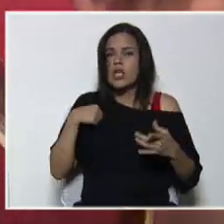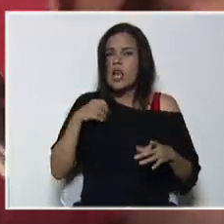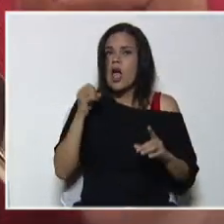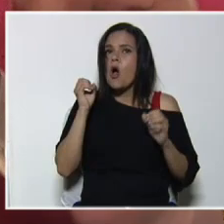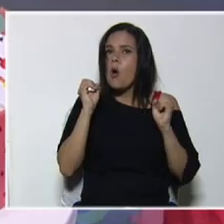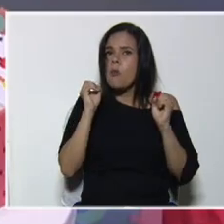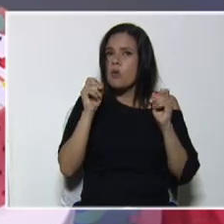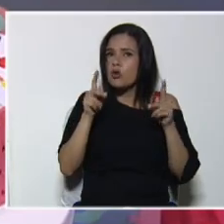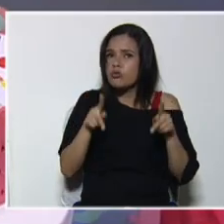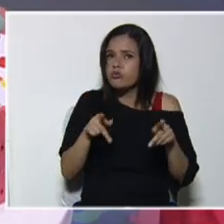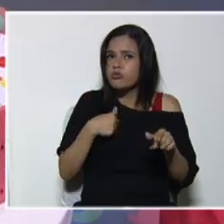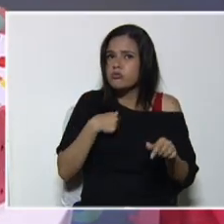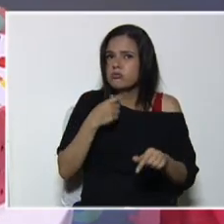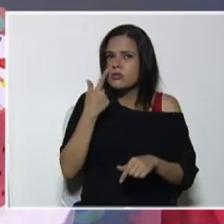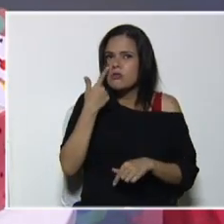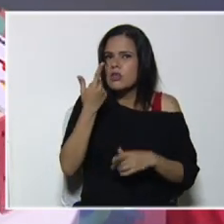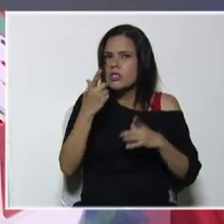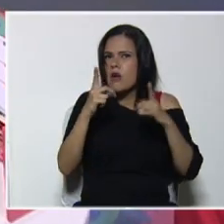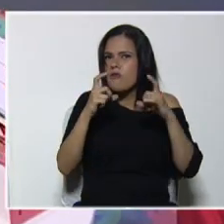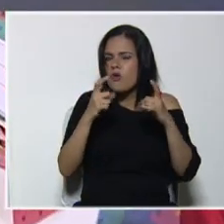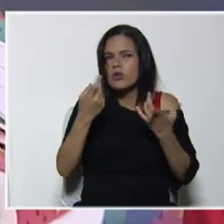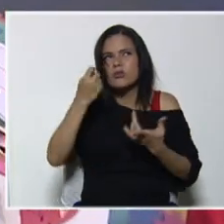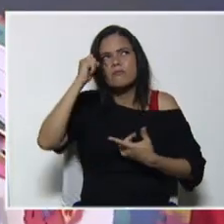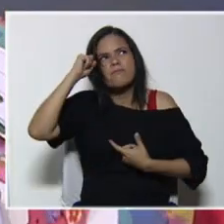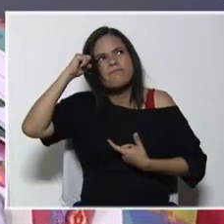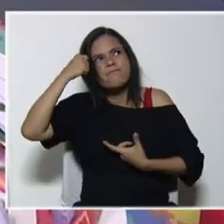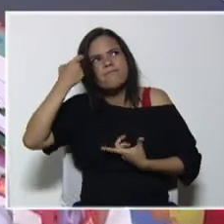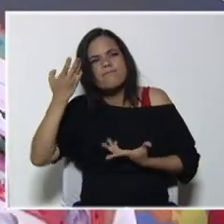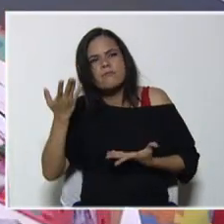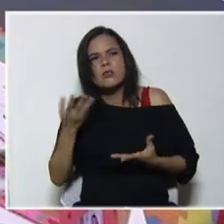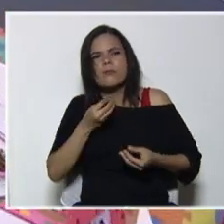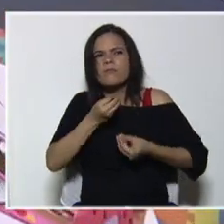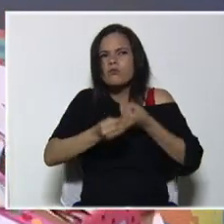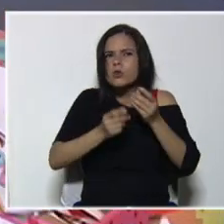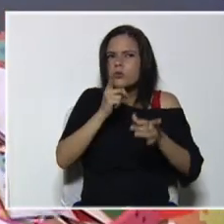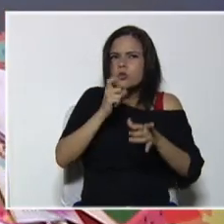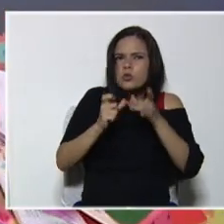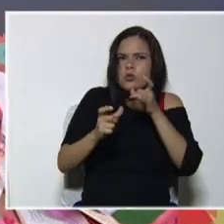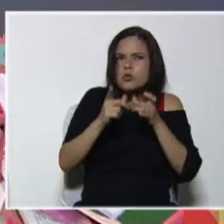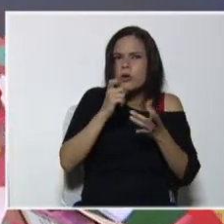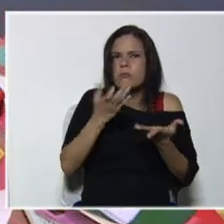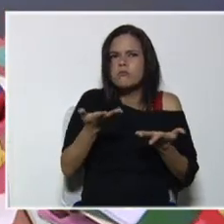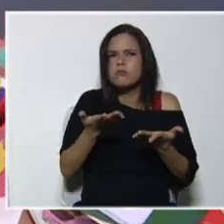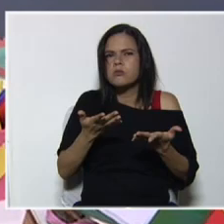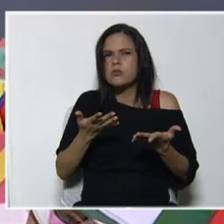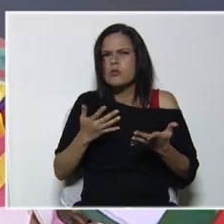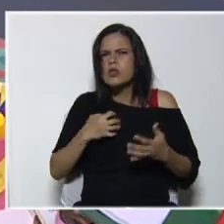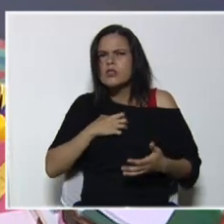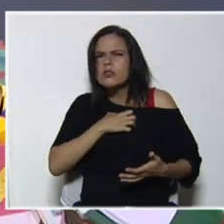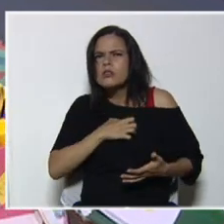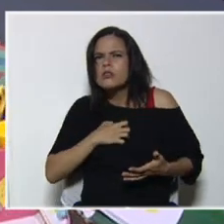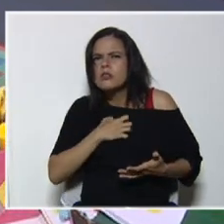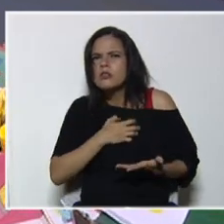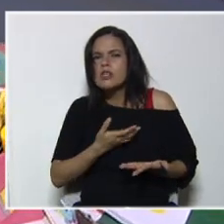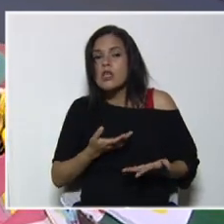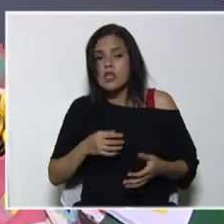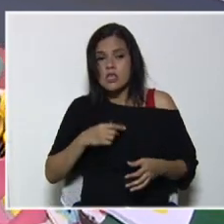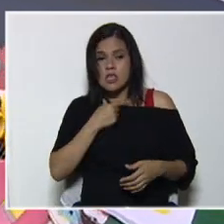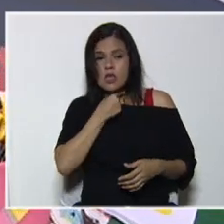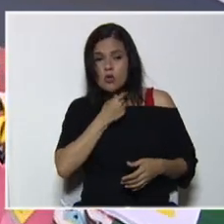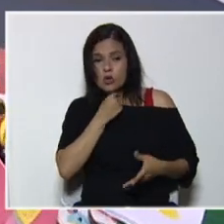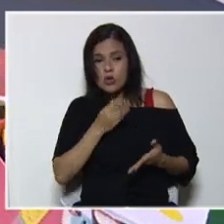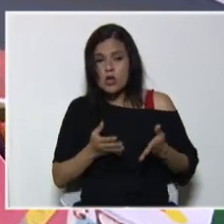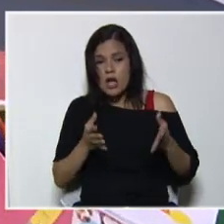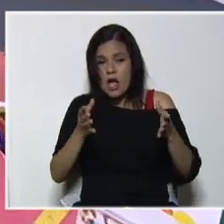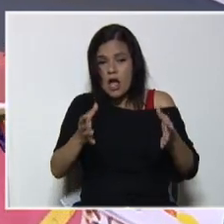de ver esas fotos y ese recuerdo y hacer preguntas. ¿Cómo te sentiste? ¿Te gustó tu obsequio? ¿Te gustó